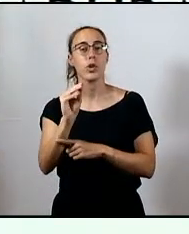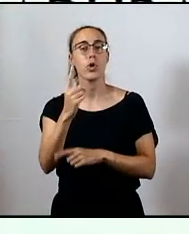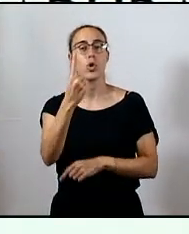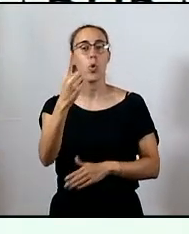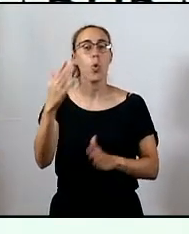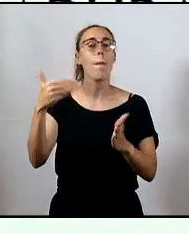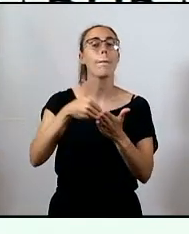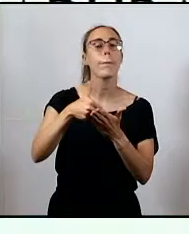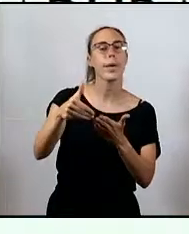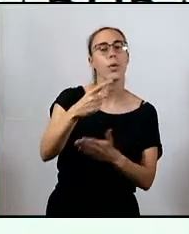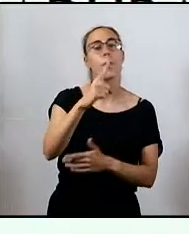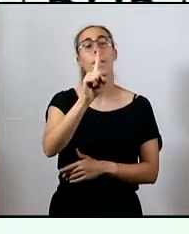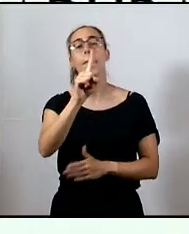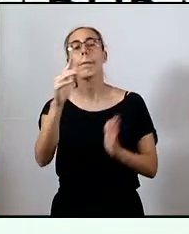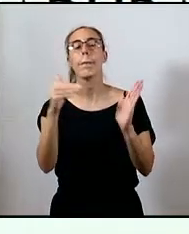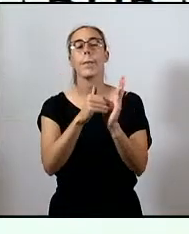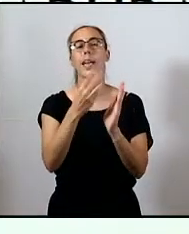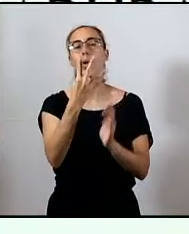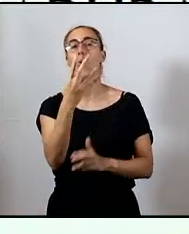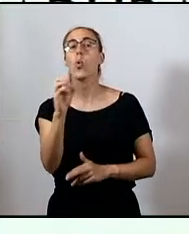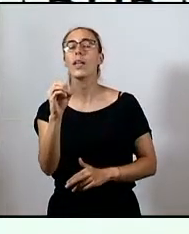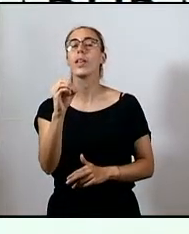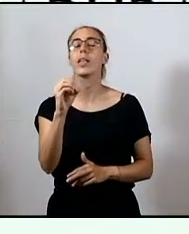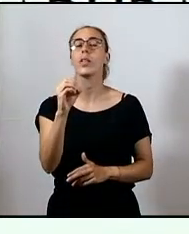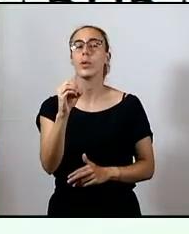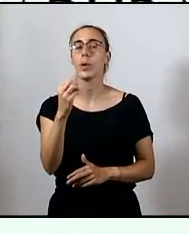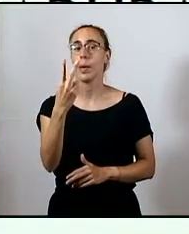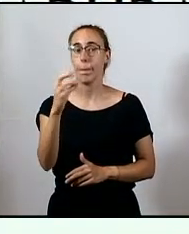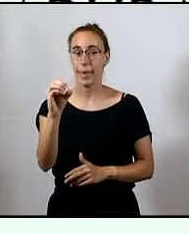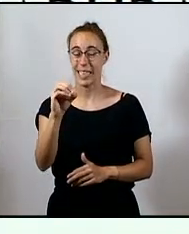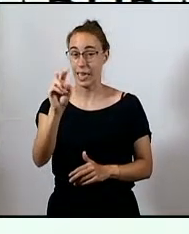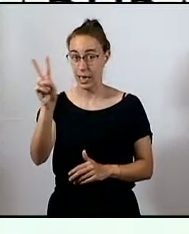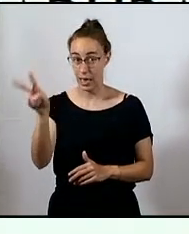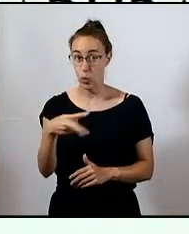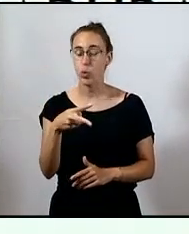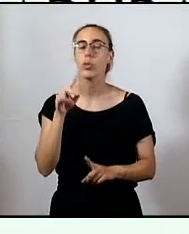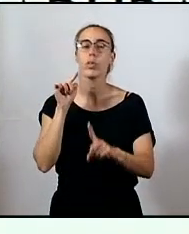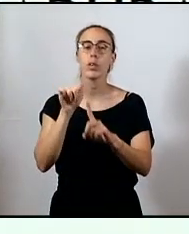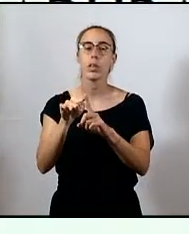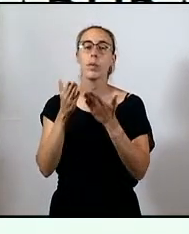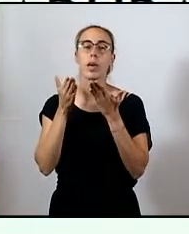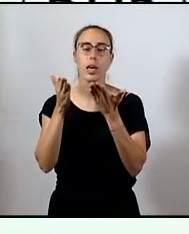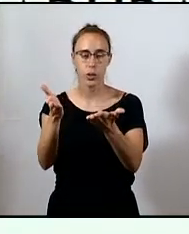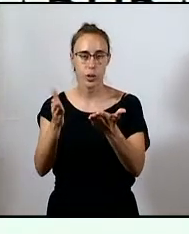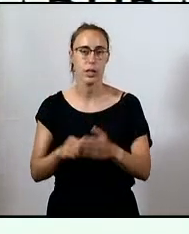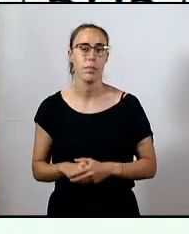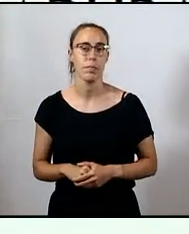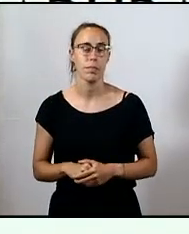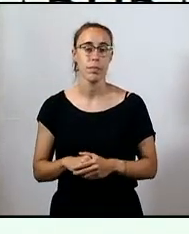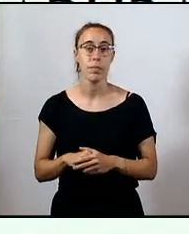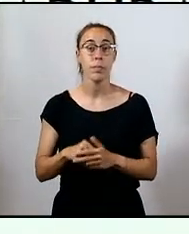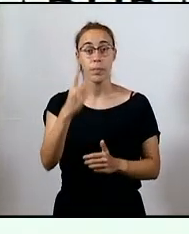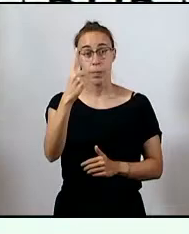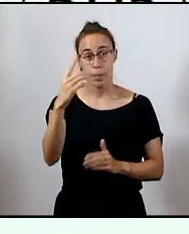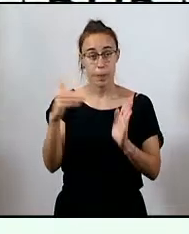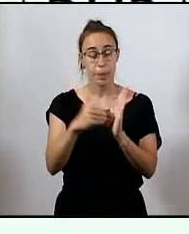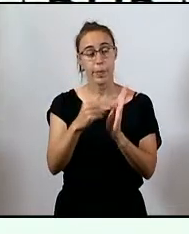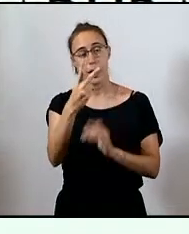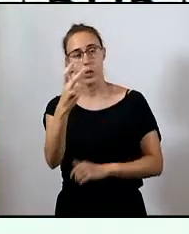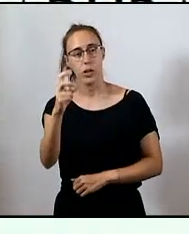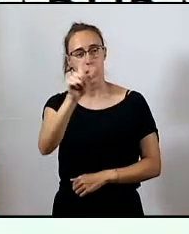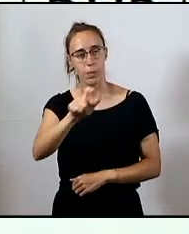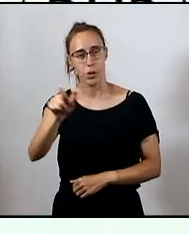1.140.020 euros para subvencionar acciones de orientación y políticas activas de empleo para 1.200 personas con